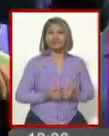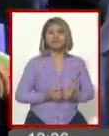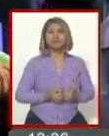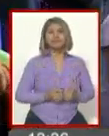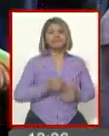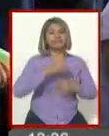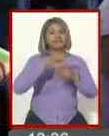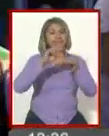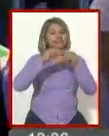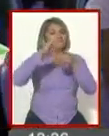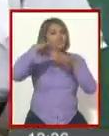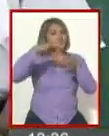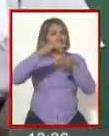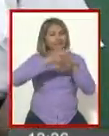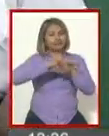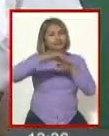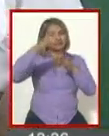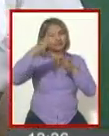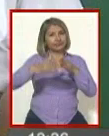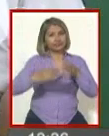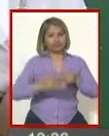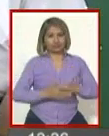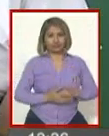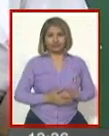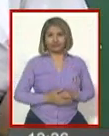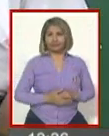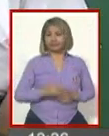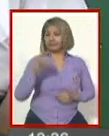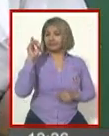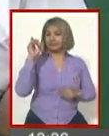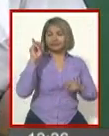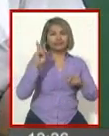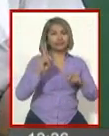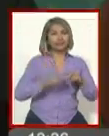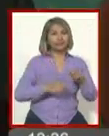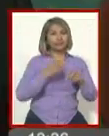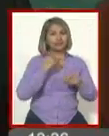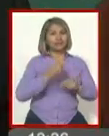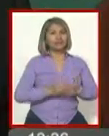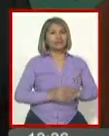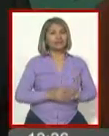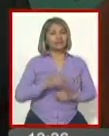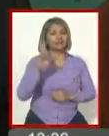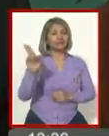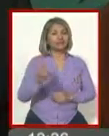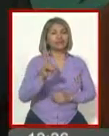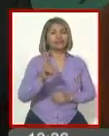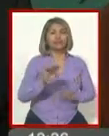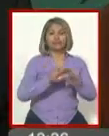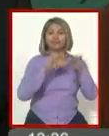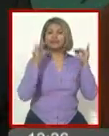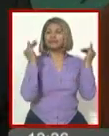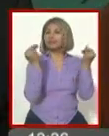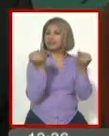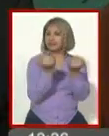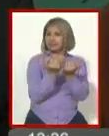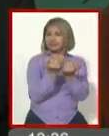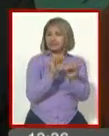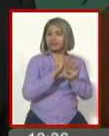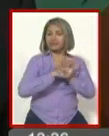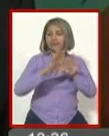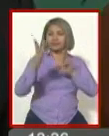pasanacu sindical se acabe, termine. No puede ser manejada nuestra institución de